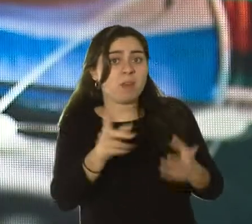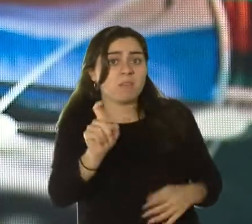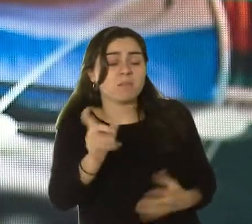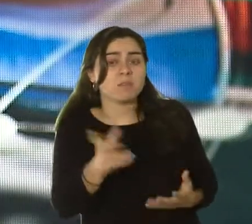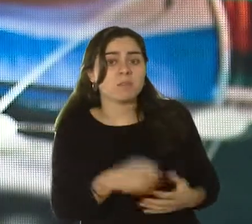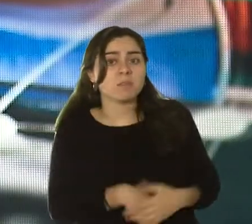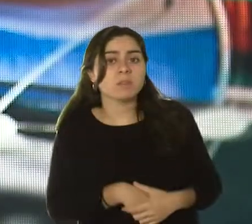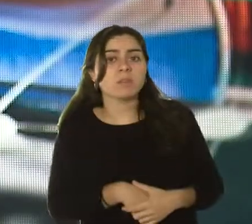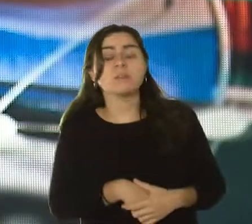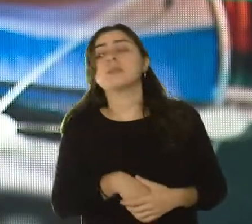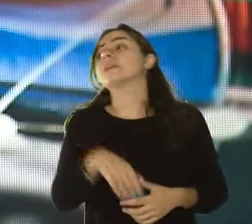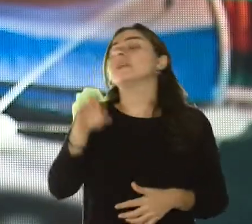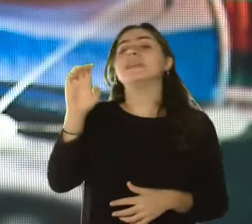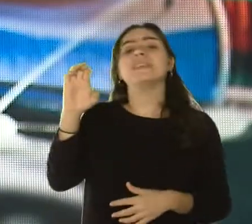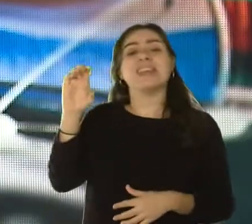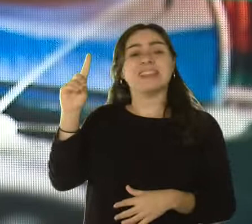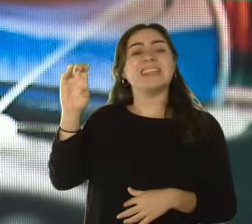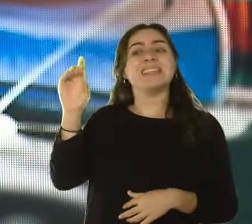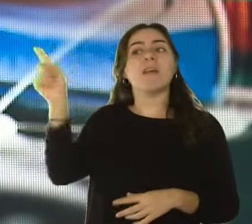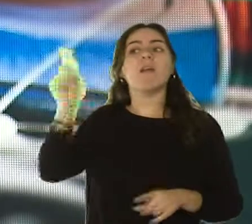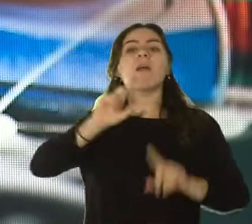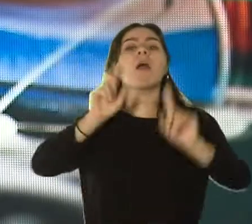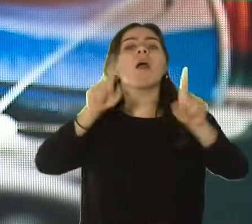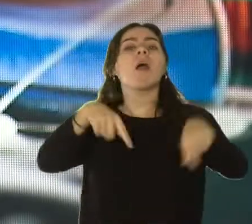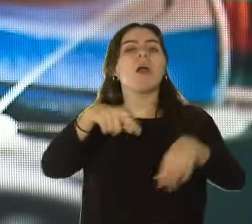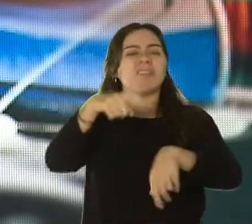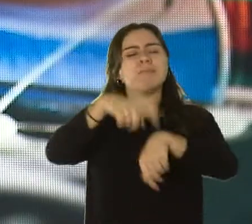Okay, las personas pueden ir a diferentes,